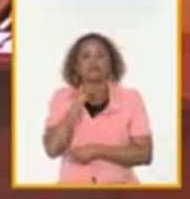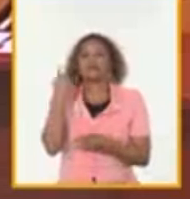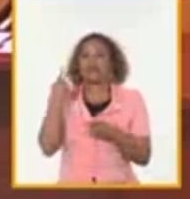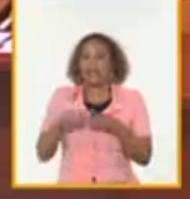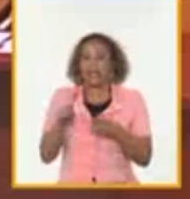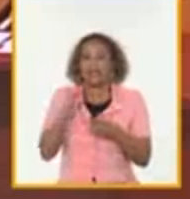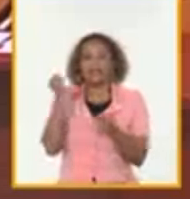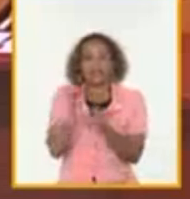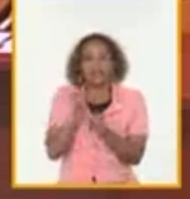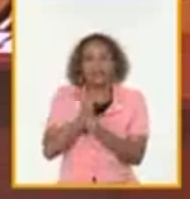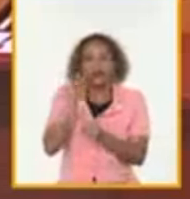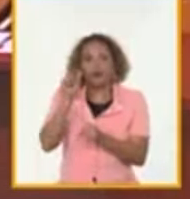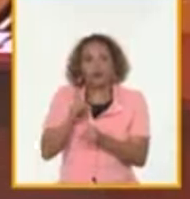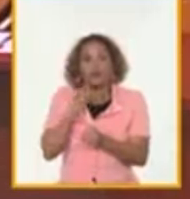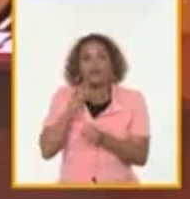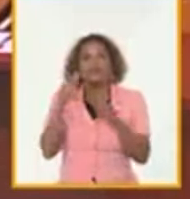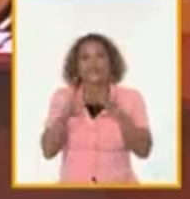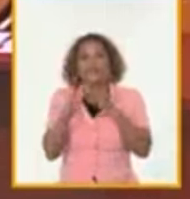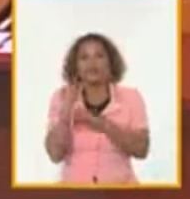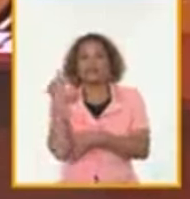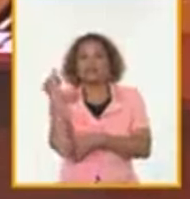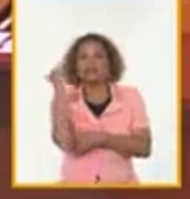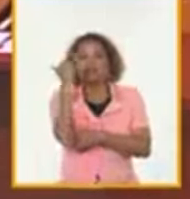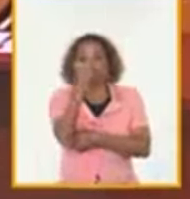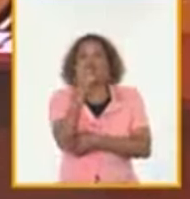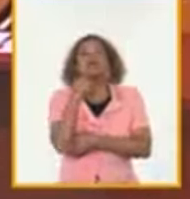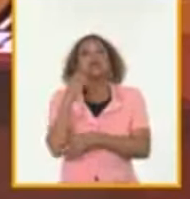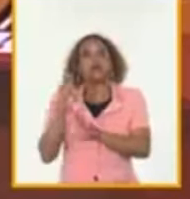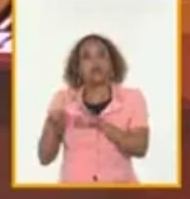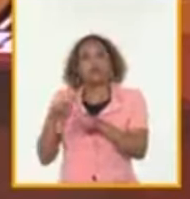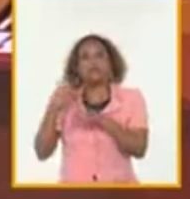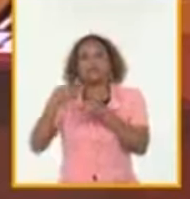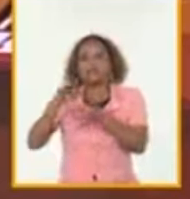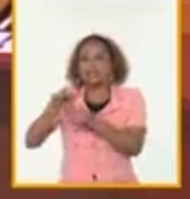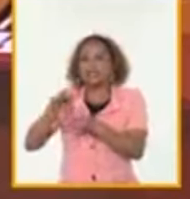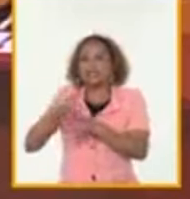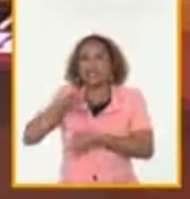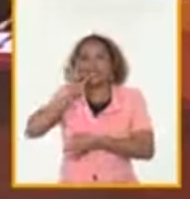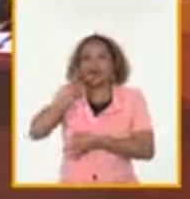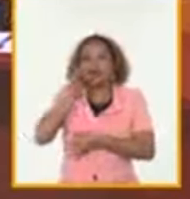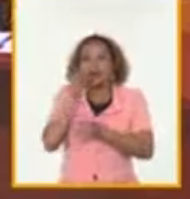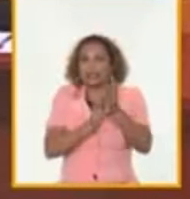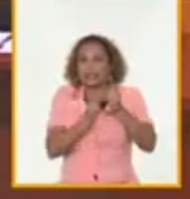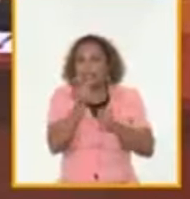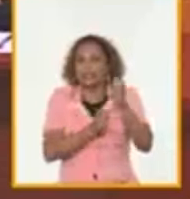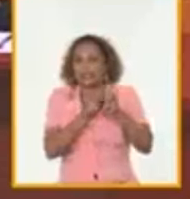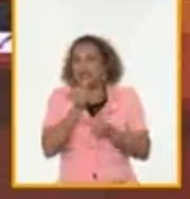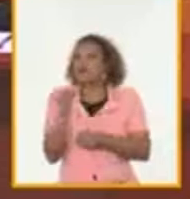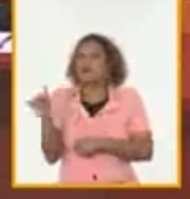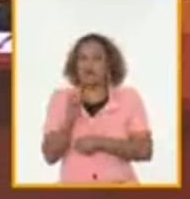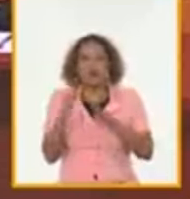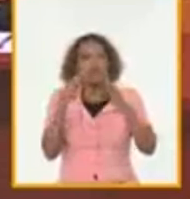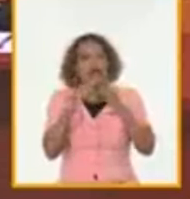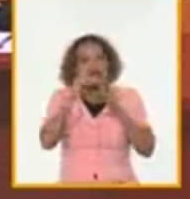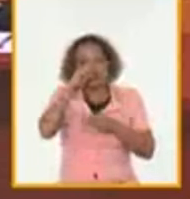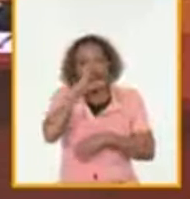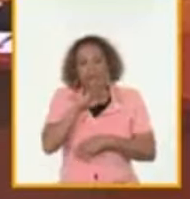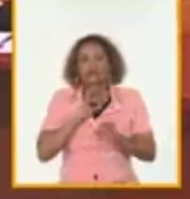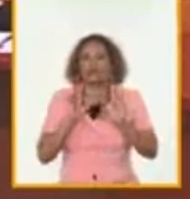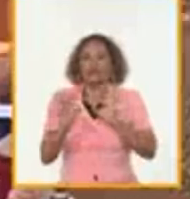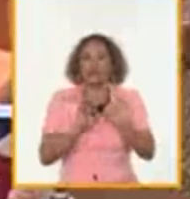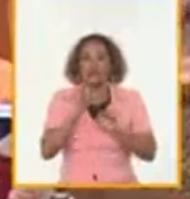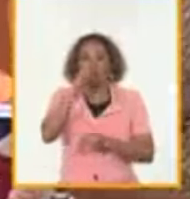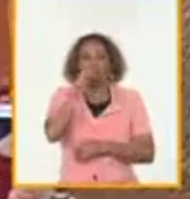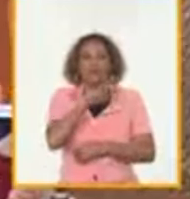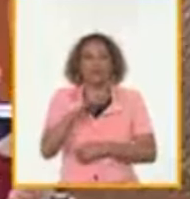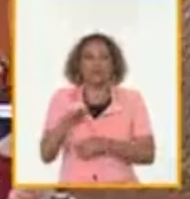mujeres que viven en la montaña que en un momento participan en la cosecha del café y eh También la casita le presta servicio una casita